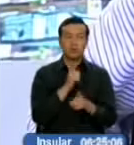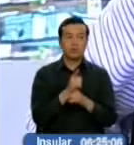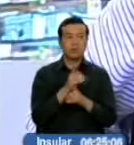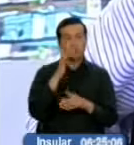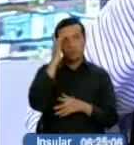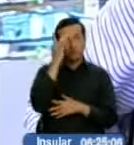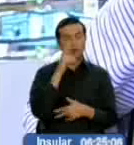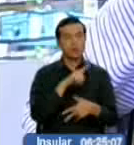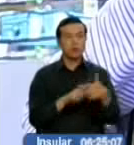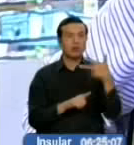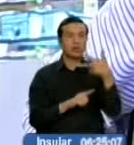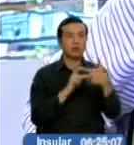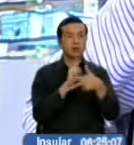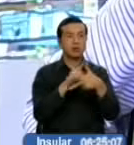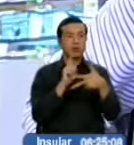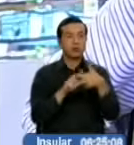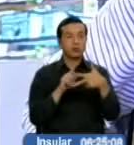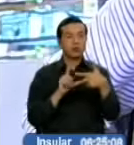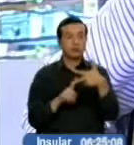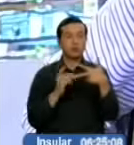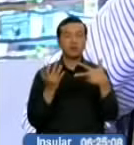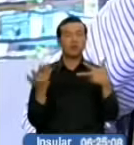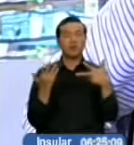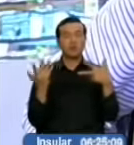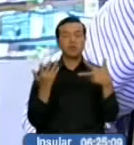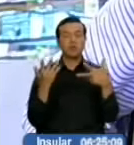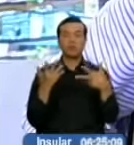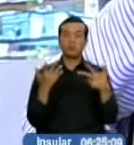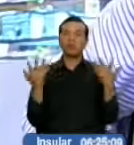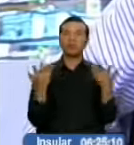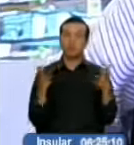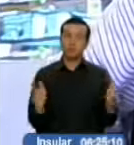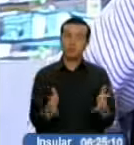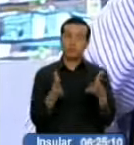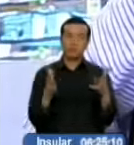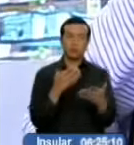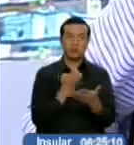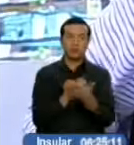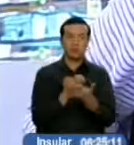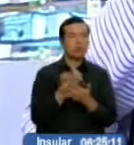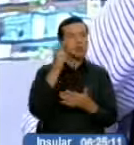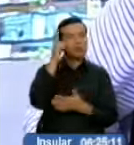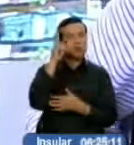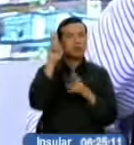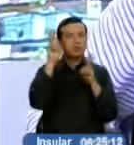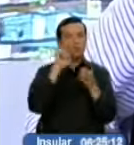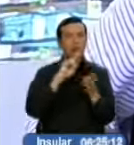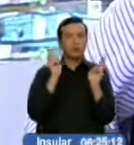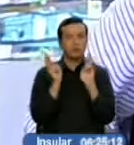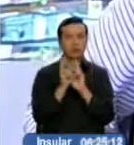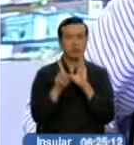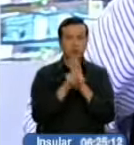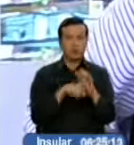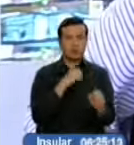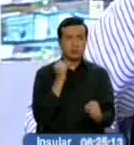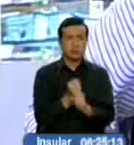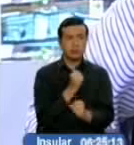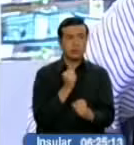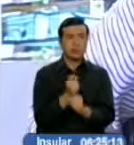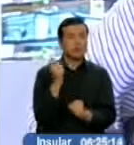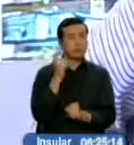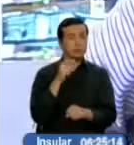son los tres sectores los que tienen que convertirse en el motor de la economía. Y creo que en el tema de la reforma laboral precisamente hay que